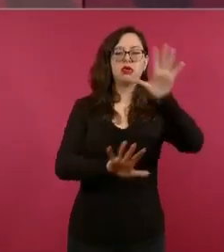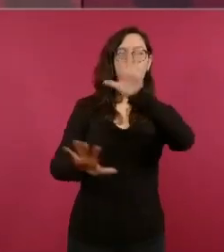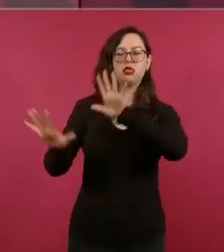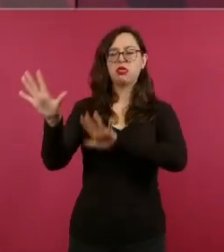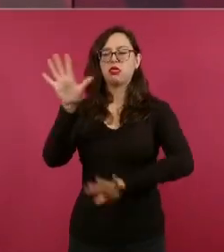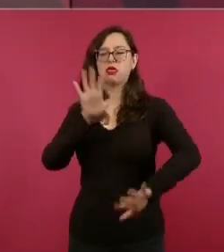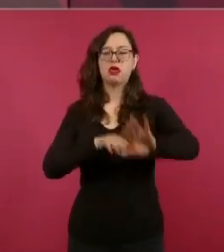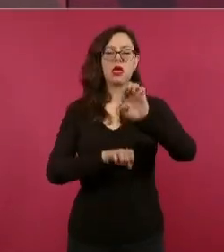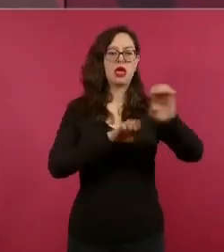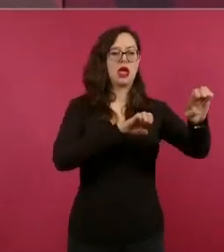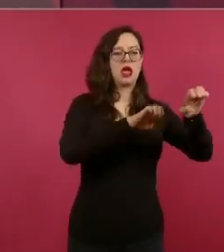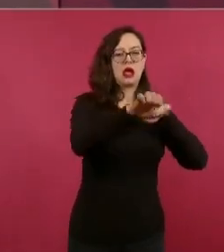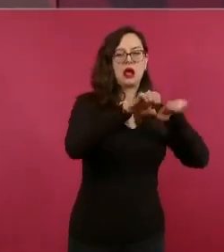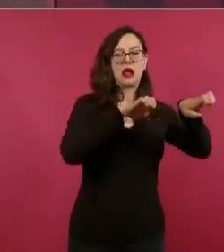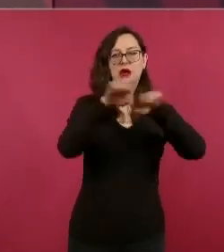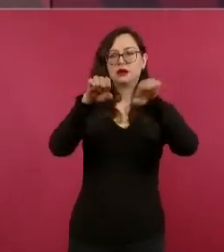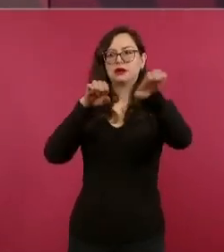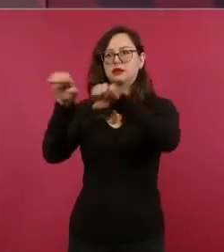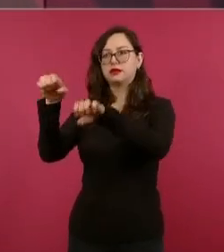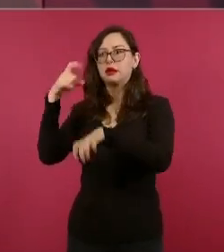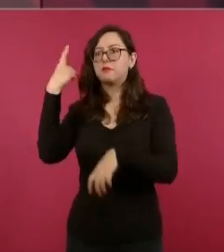lo que le conviene